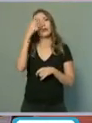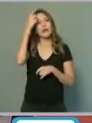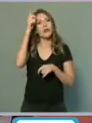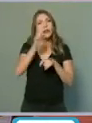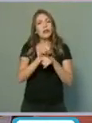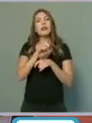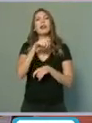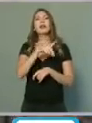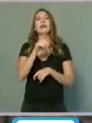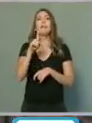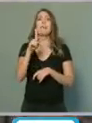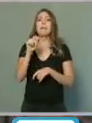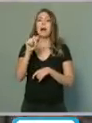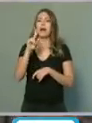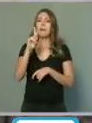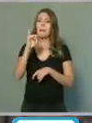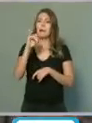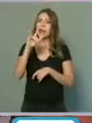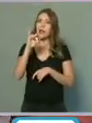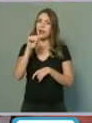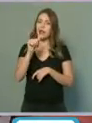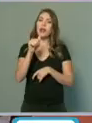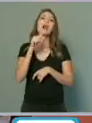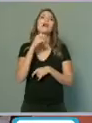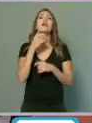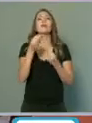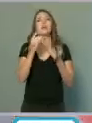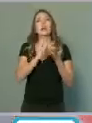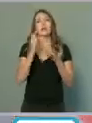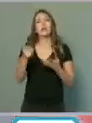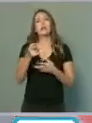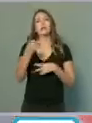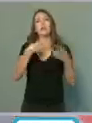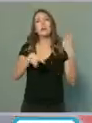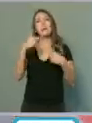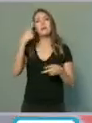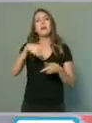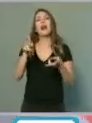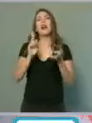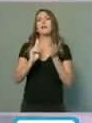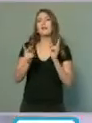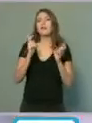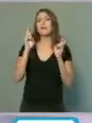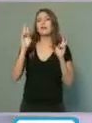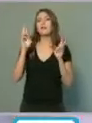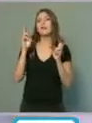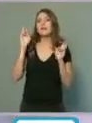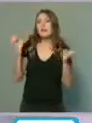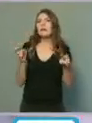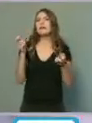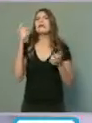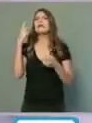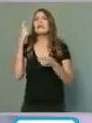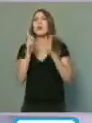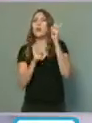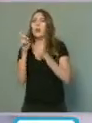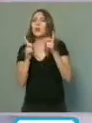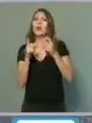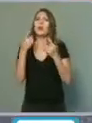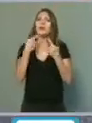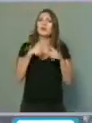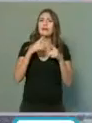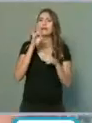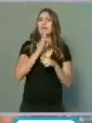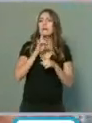gracias por estar con nosotros y para platicarnos, quitar dudas, mitos y realidades con respecto